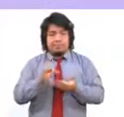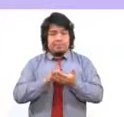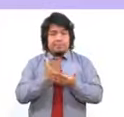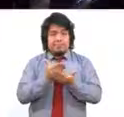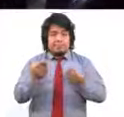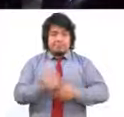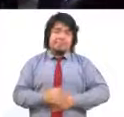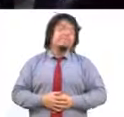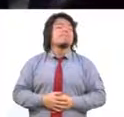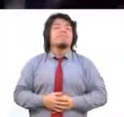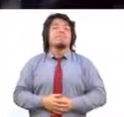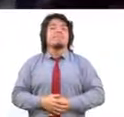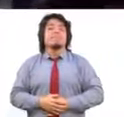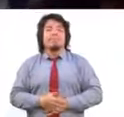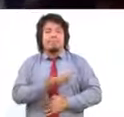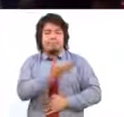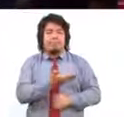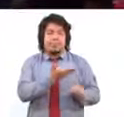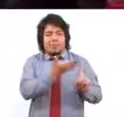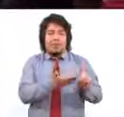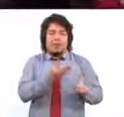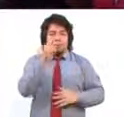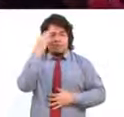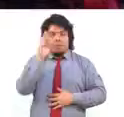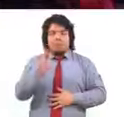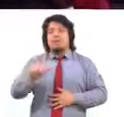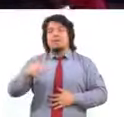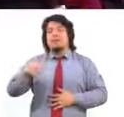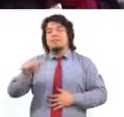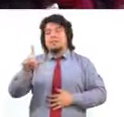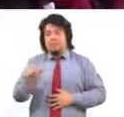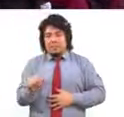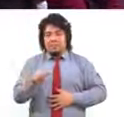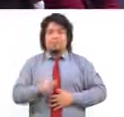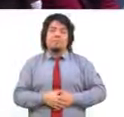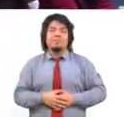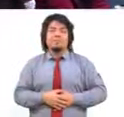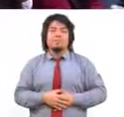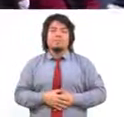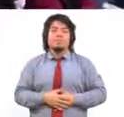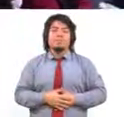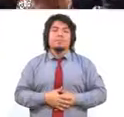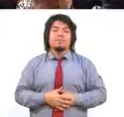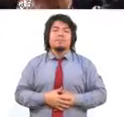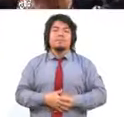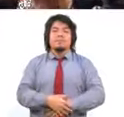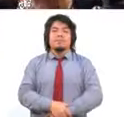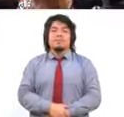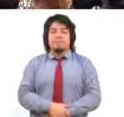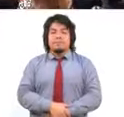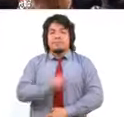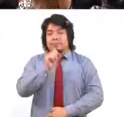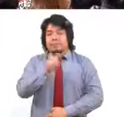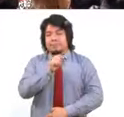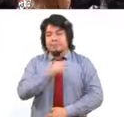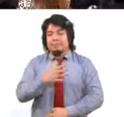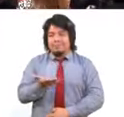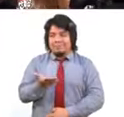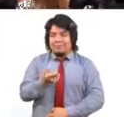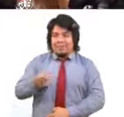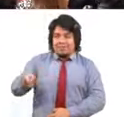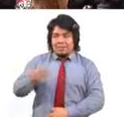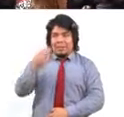La participación de la maestra Marcela Figueroa Franco, subsecretaria de Desarrollo Institucional. También queremos agradecer la presencia en este